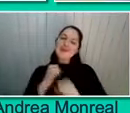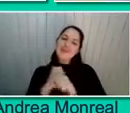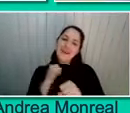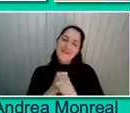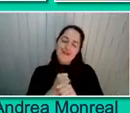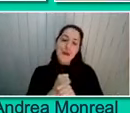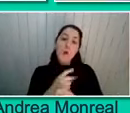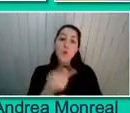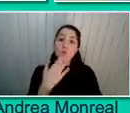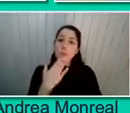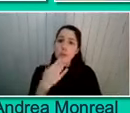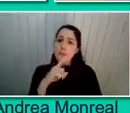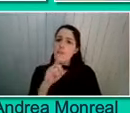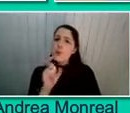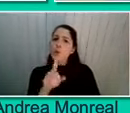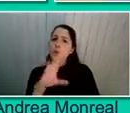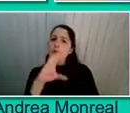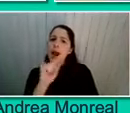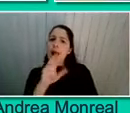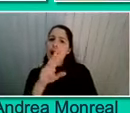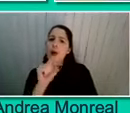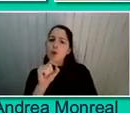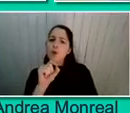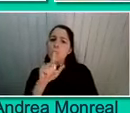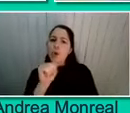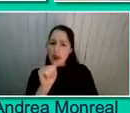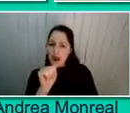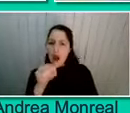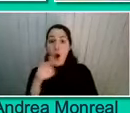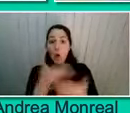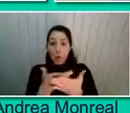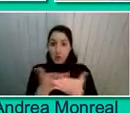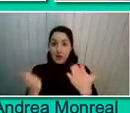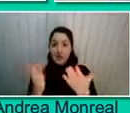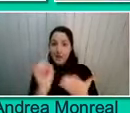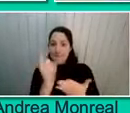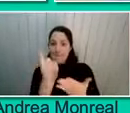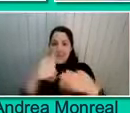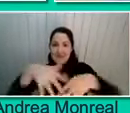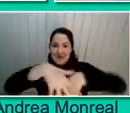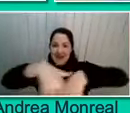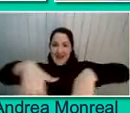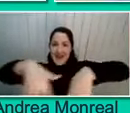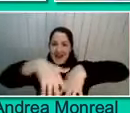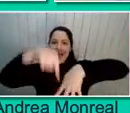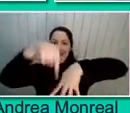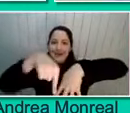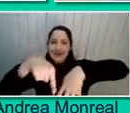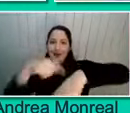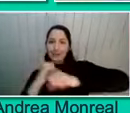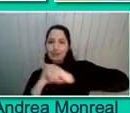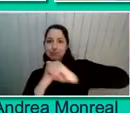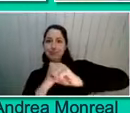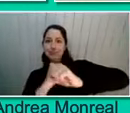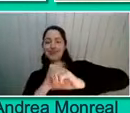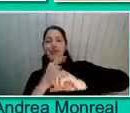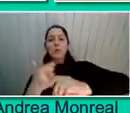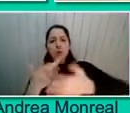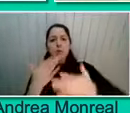Carola, bueno, ya que ustedes están en la primera línea, están expuestos a posiblemente enfermarse, ¿cómo